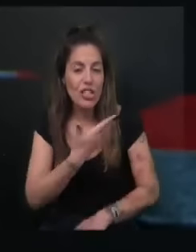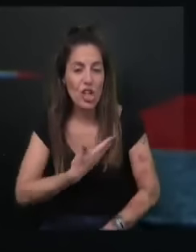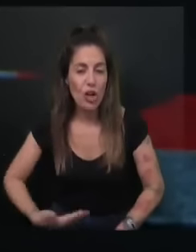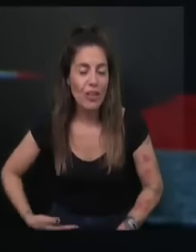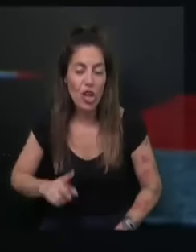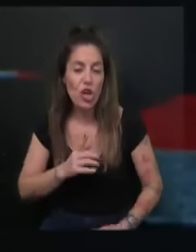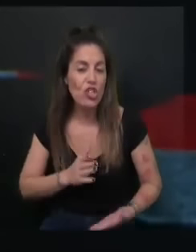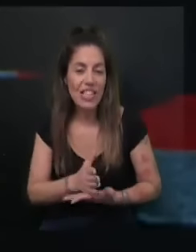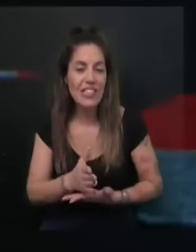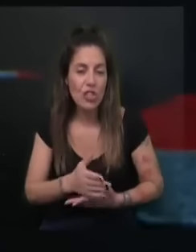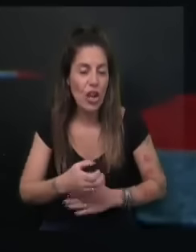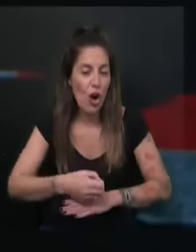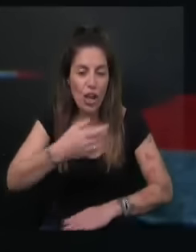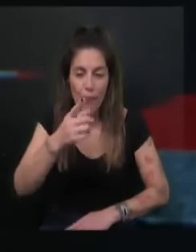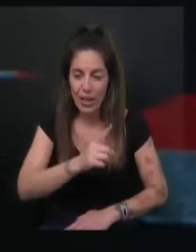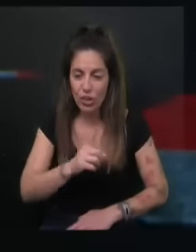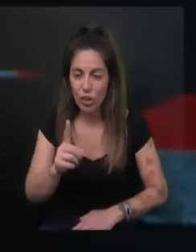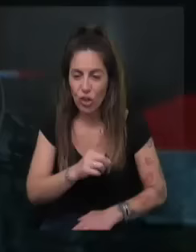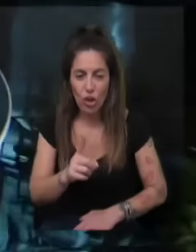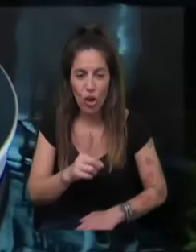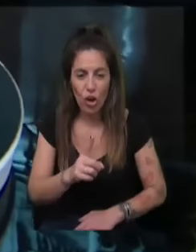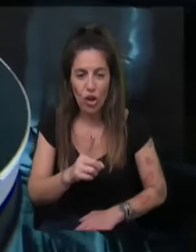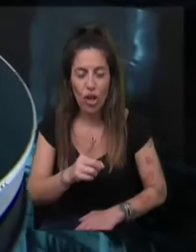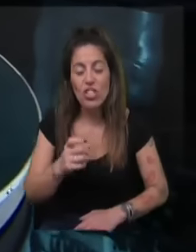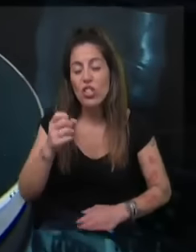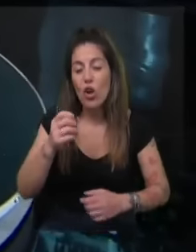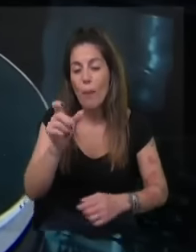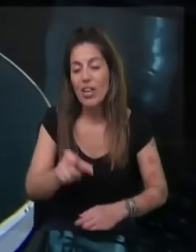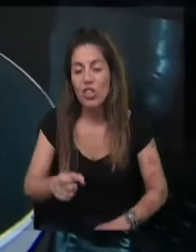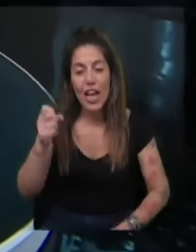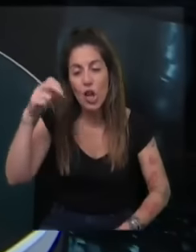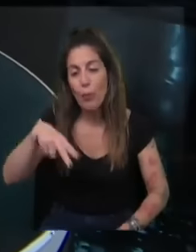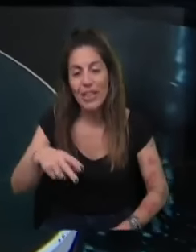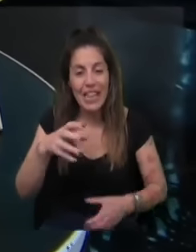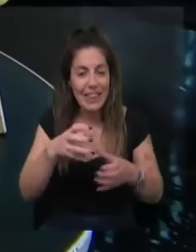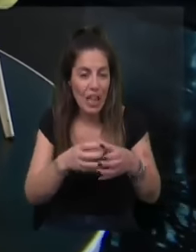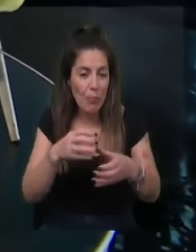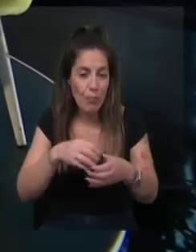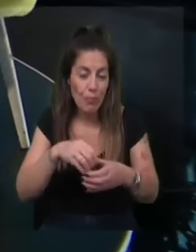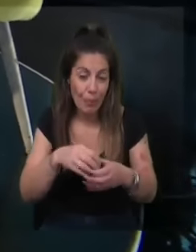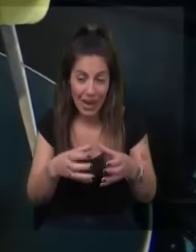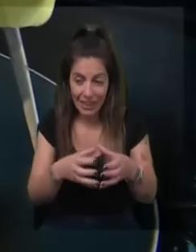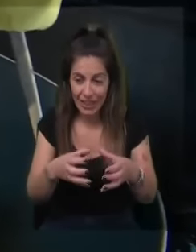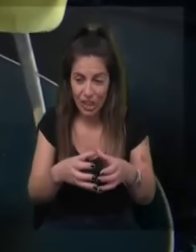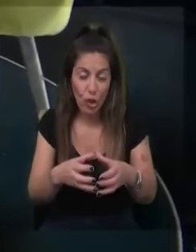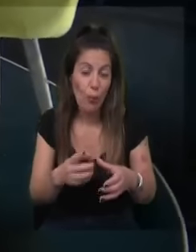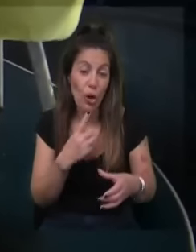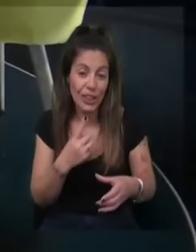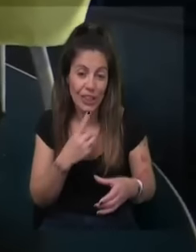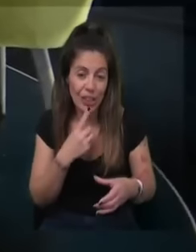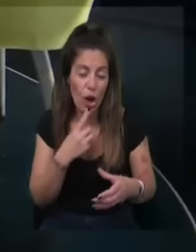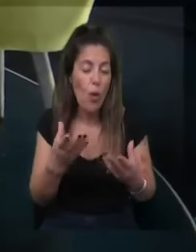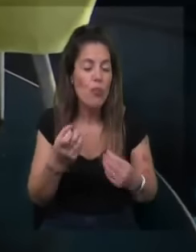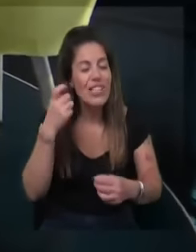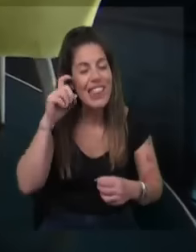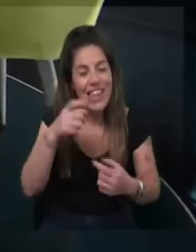asesoran con expertos sino con los opinólogos del partido de turno Y hay mucha